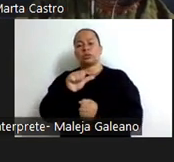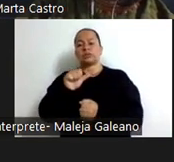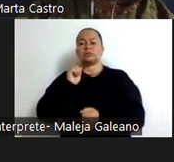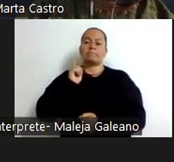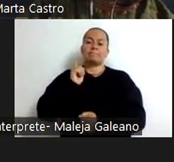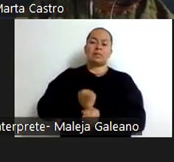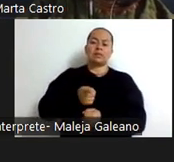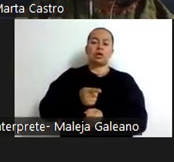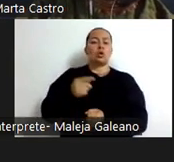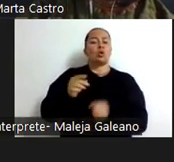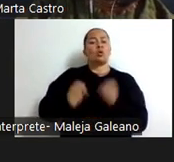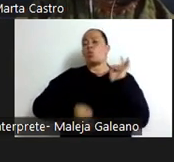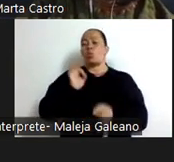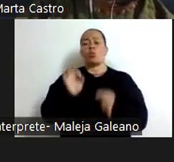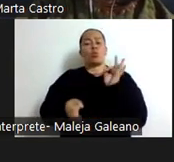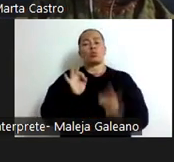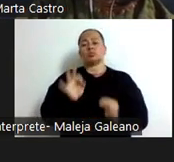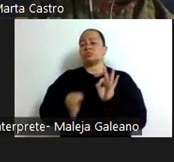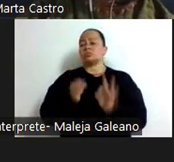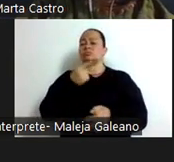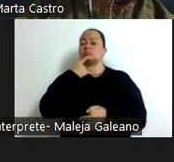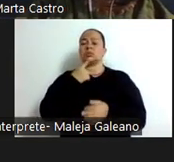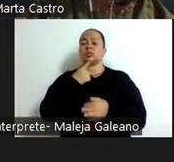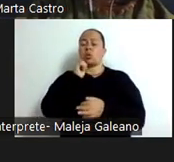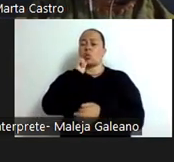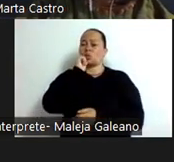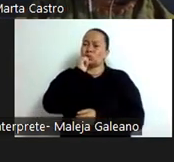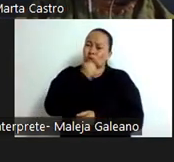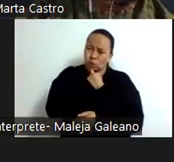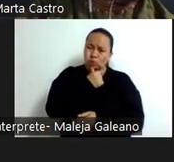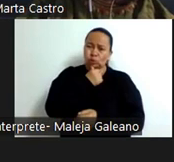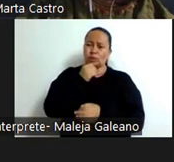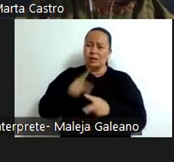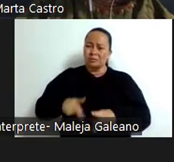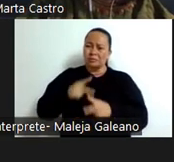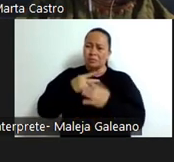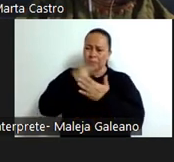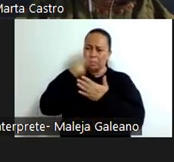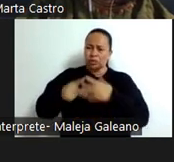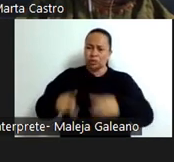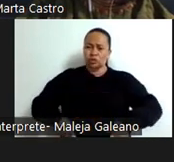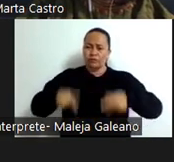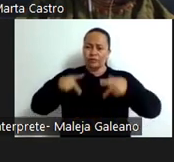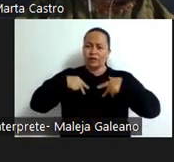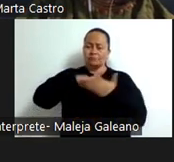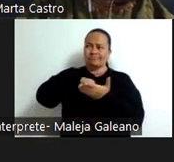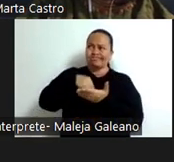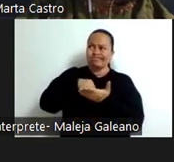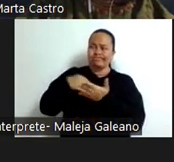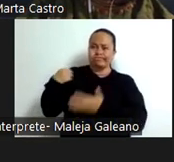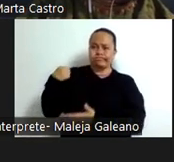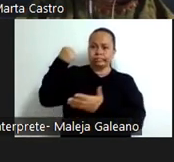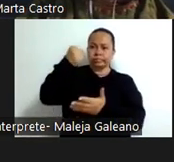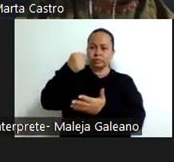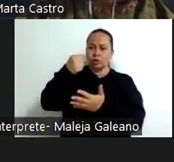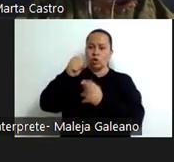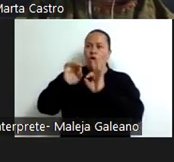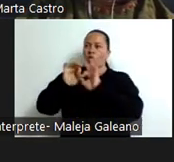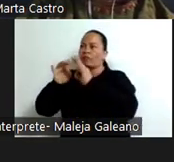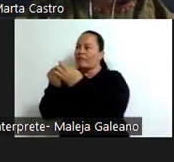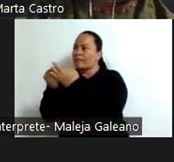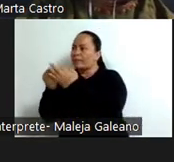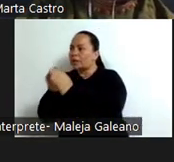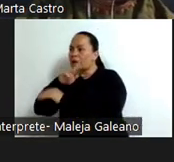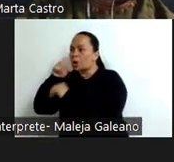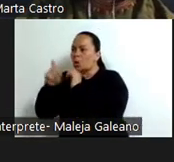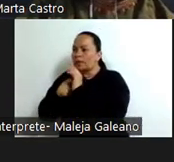es justo exigirle a una persona que su proyecto de vida su estabilidad económica ni la estabilidad del resto de su núcleo familiar en aras de